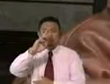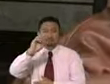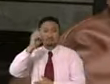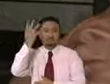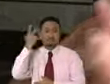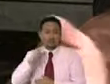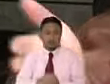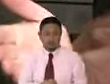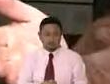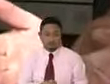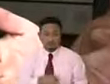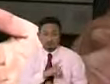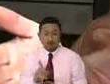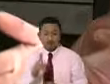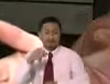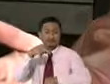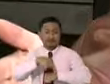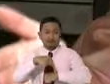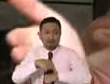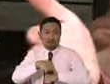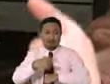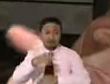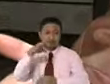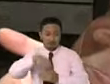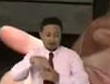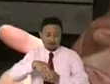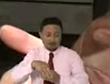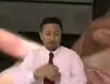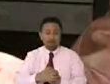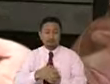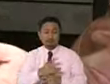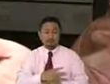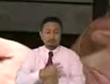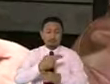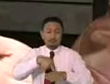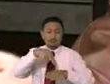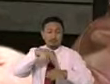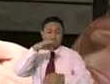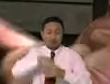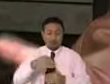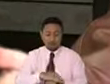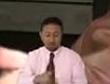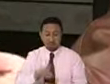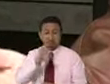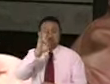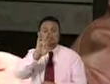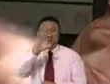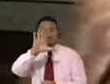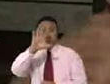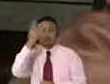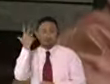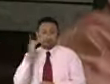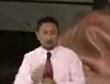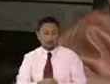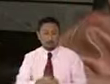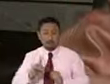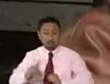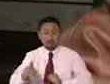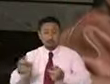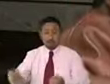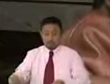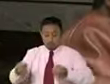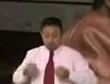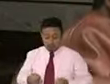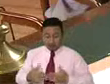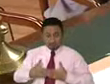decir, los tiempos electorales del Consejo Nacional Electoral son 75 días desde que recibe el Consejo Nacional Electoral